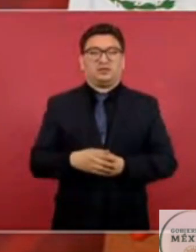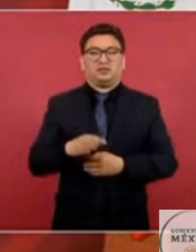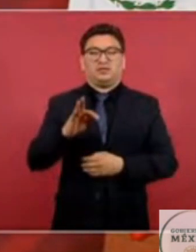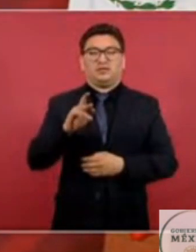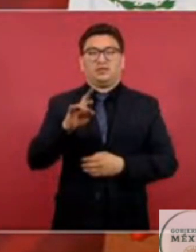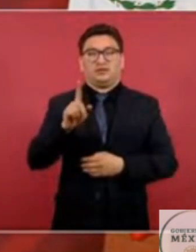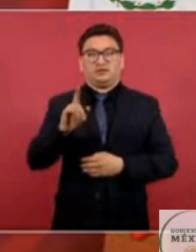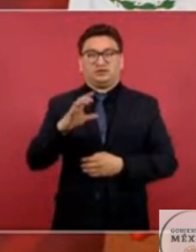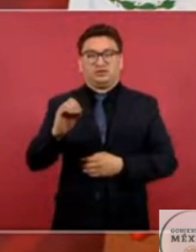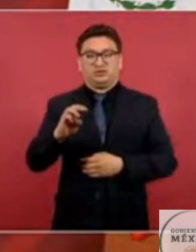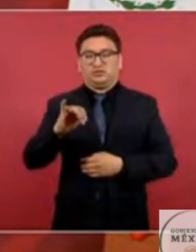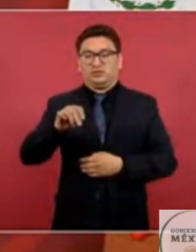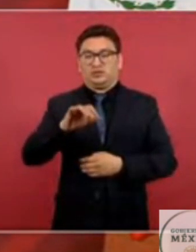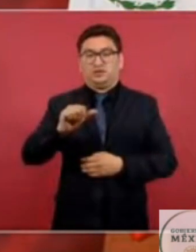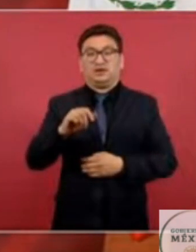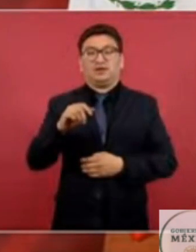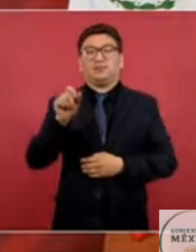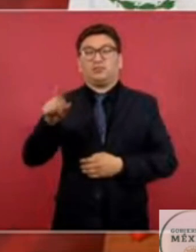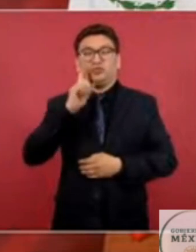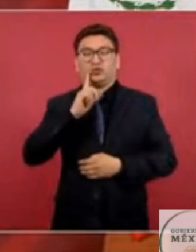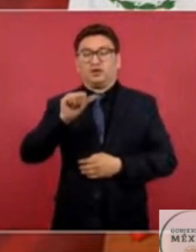Fabricio Mejía y Ana Lilia Pérez.